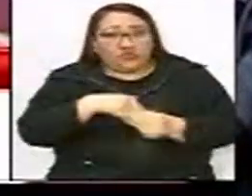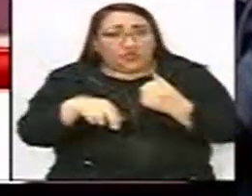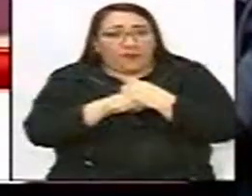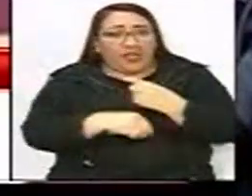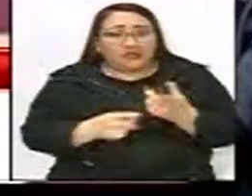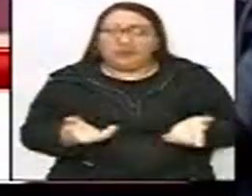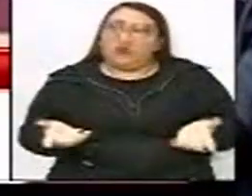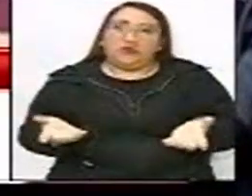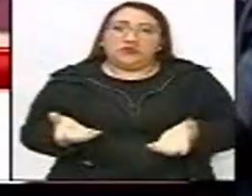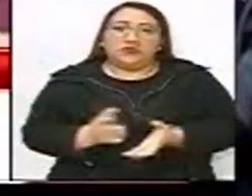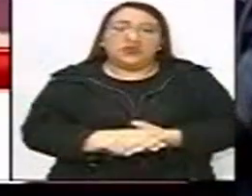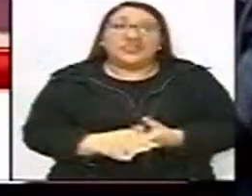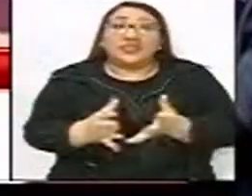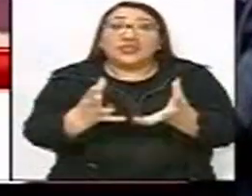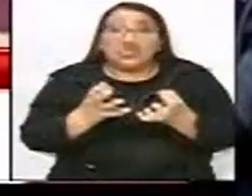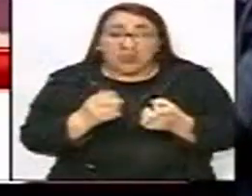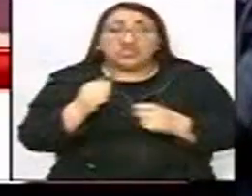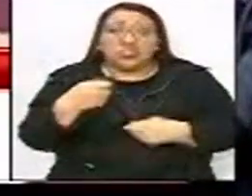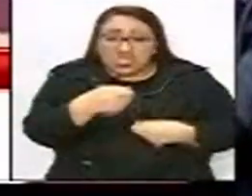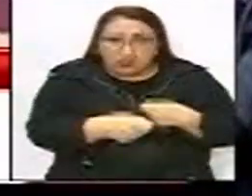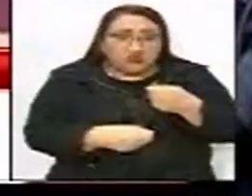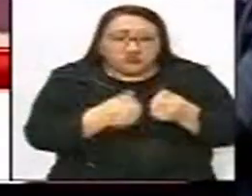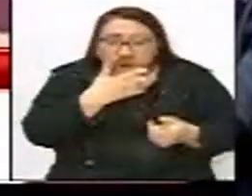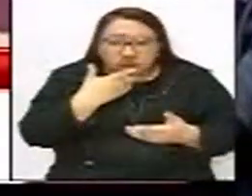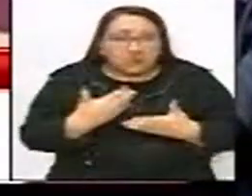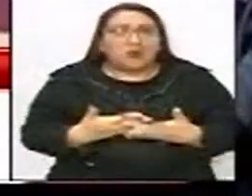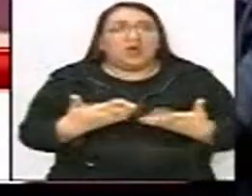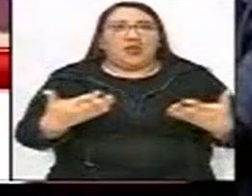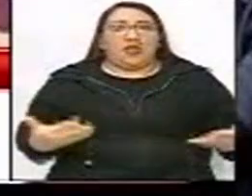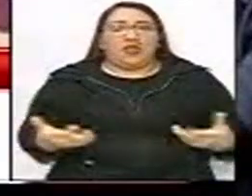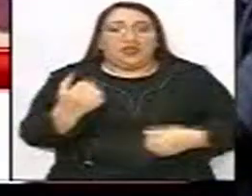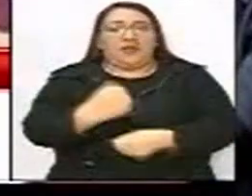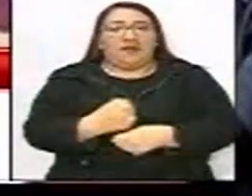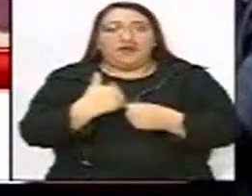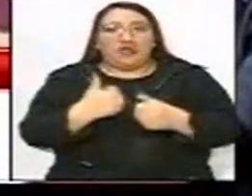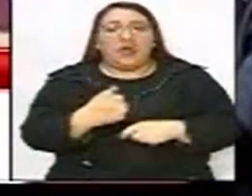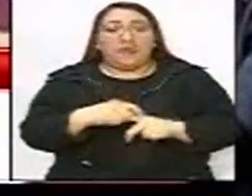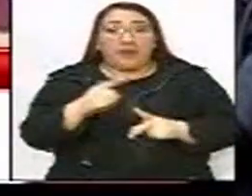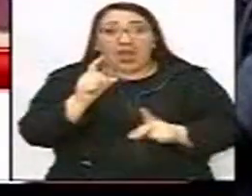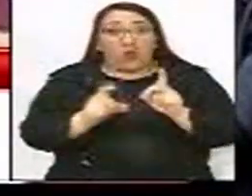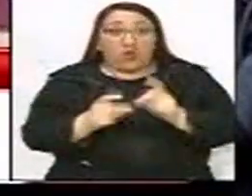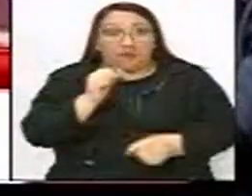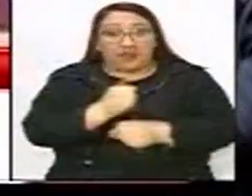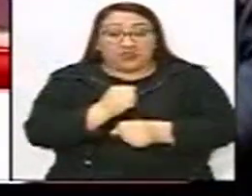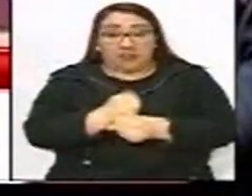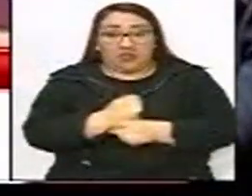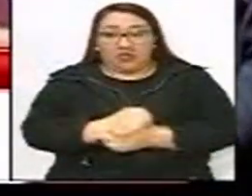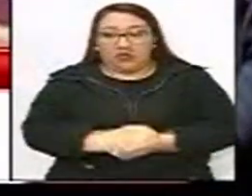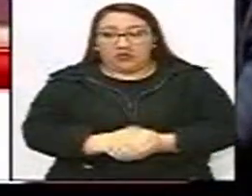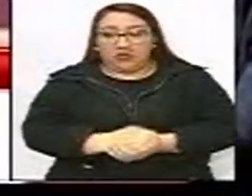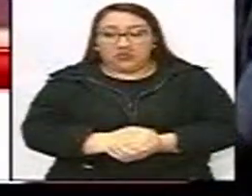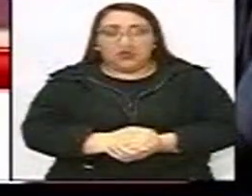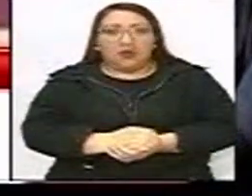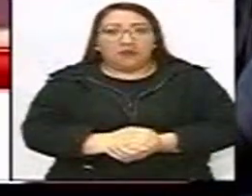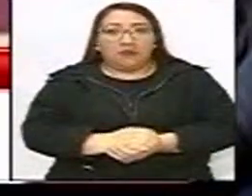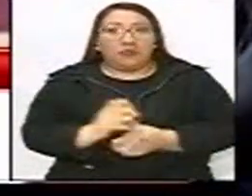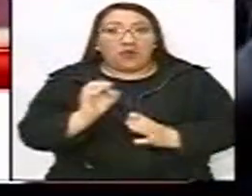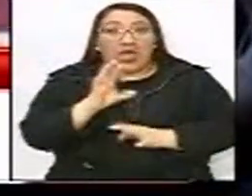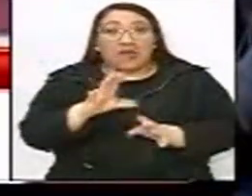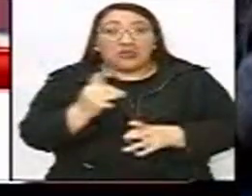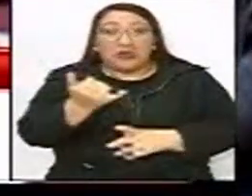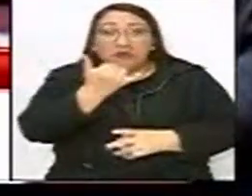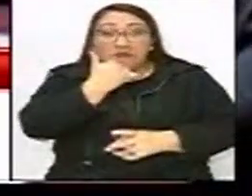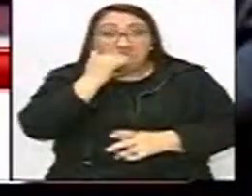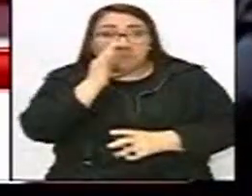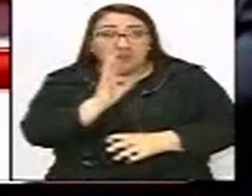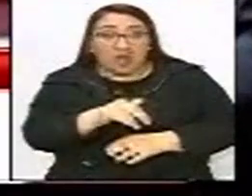país. Queremos inversión que nos dé dignidad. Y si ha habido funcionarios, presidente, que han cometido